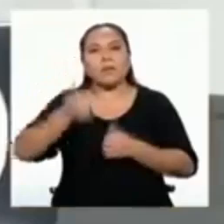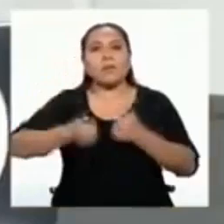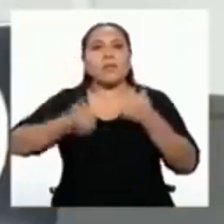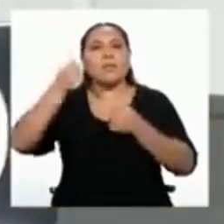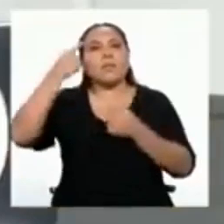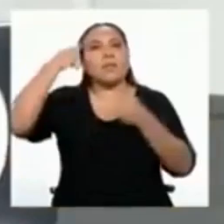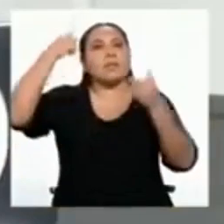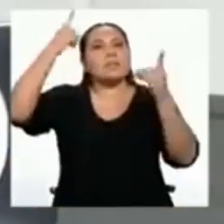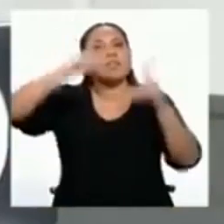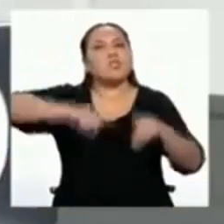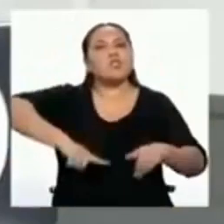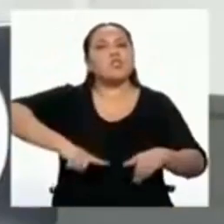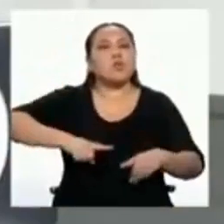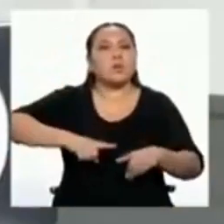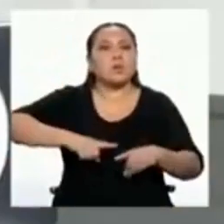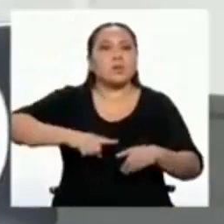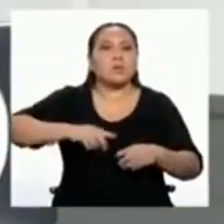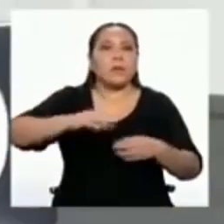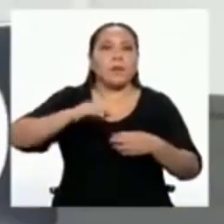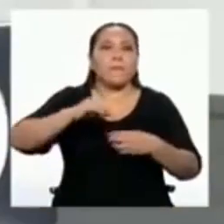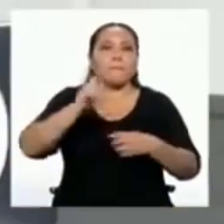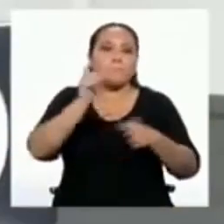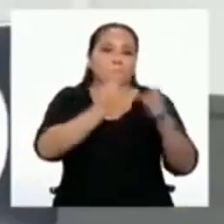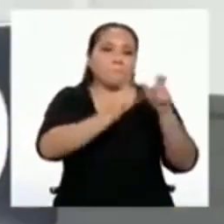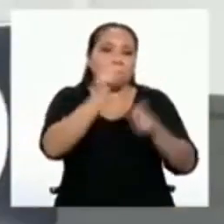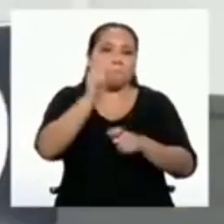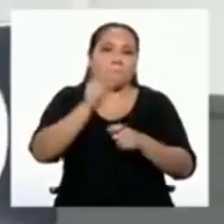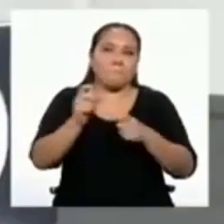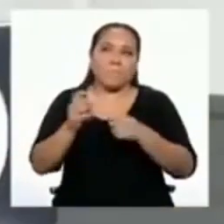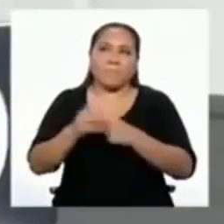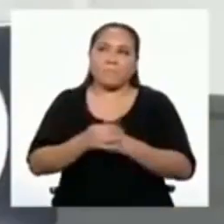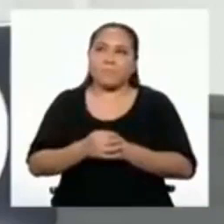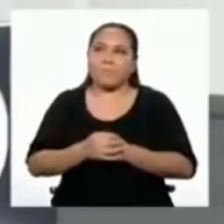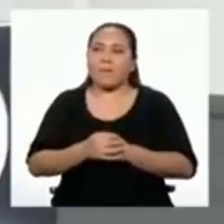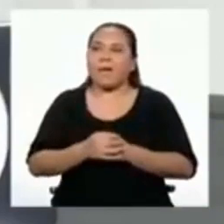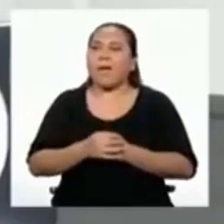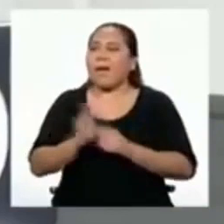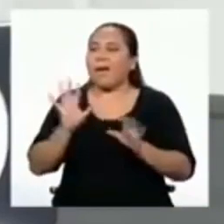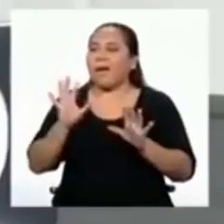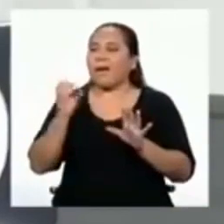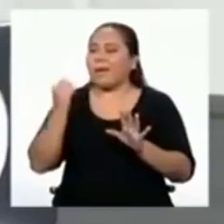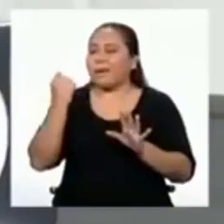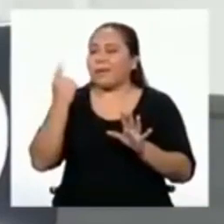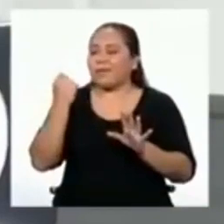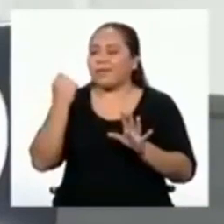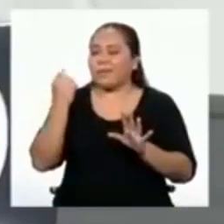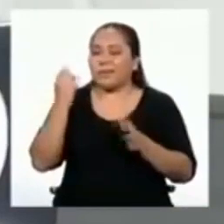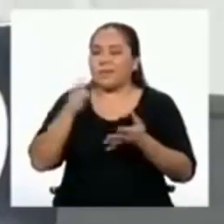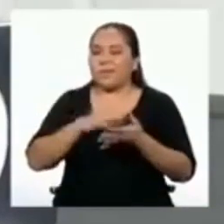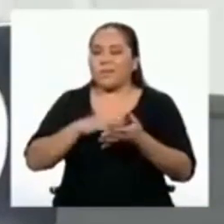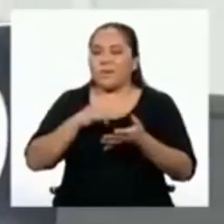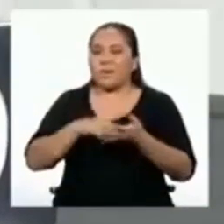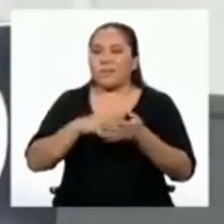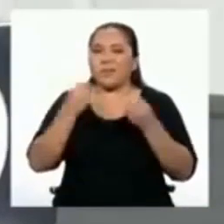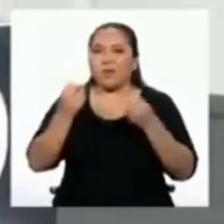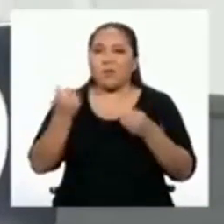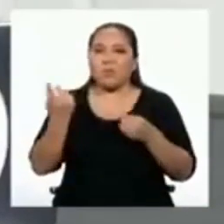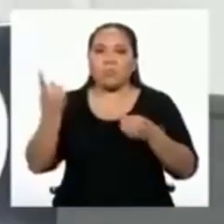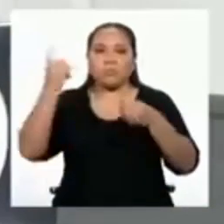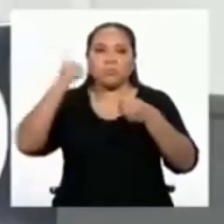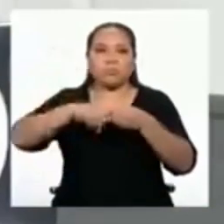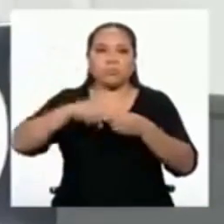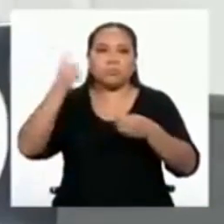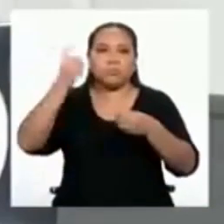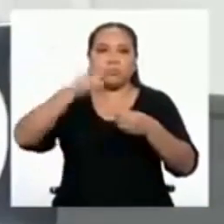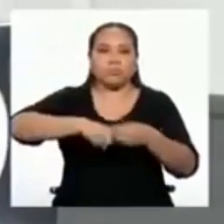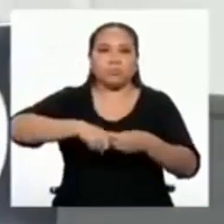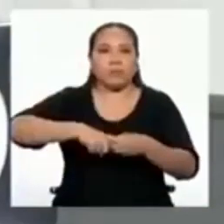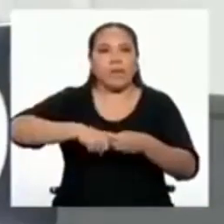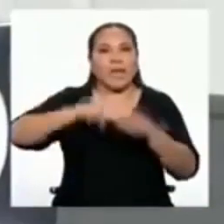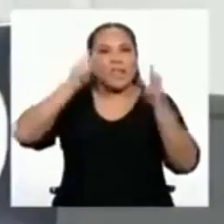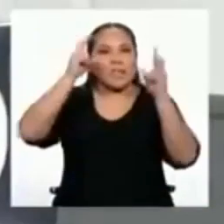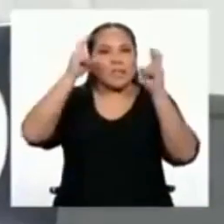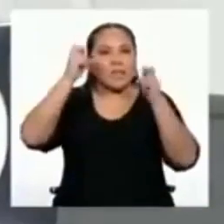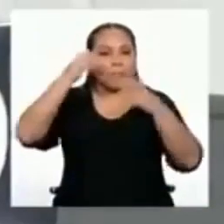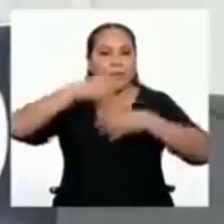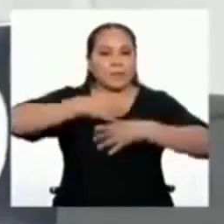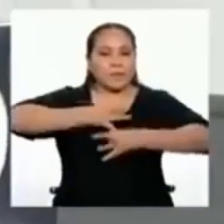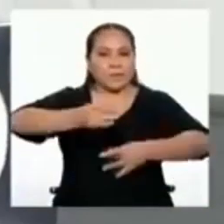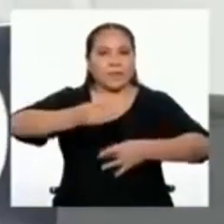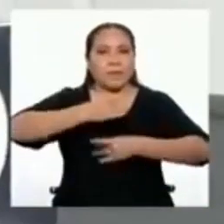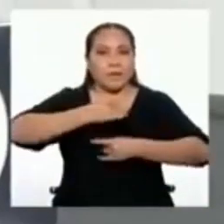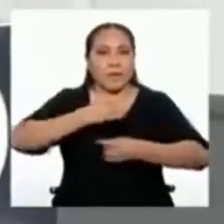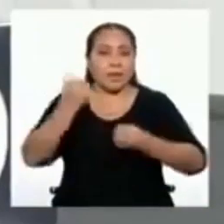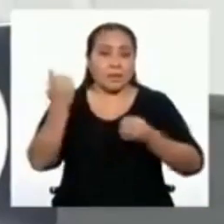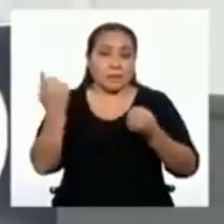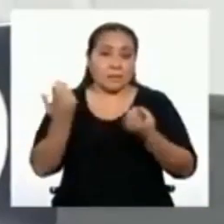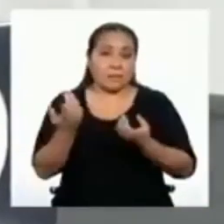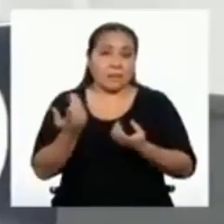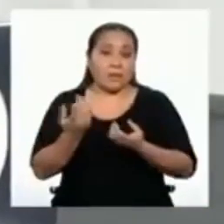públicos. ¡Claro! Ahora ya entiendo más sobre la importancia de involucrarse en temas de interés público como la salud, en